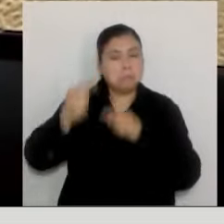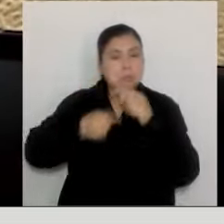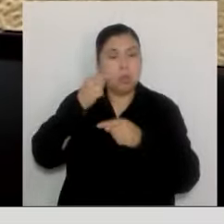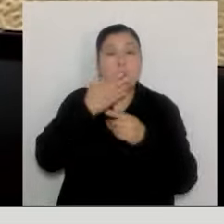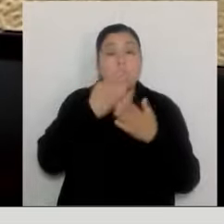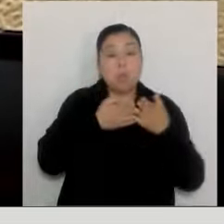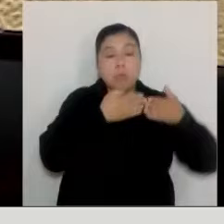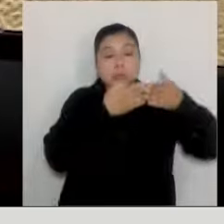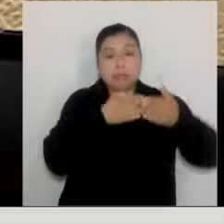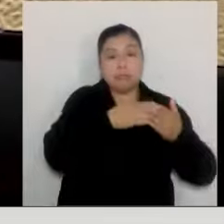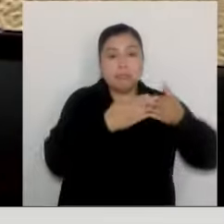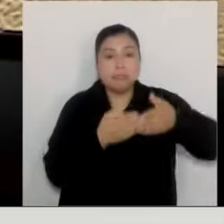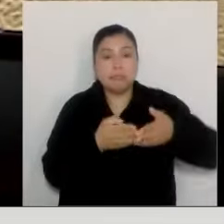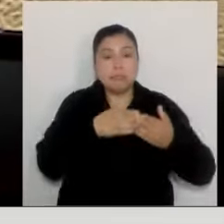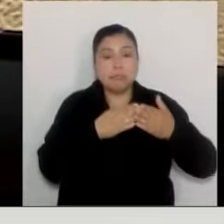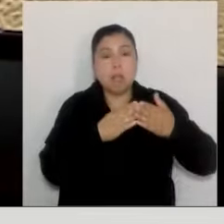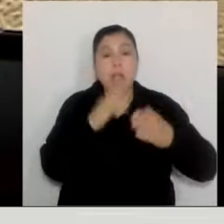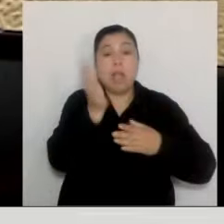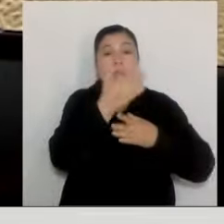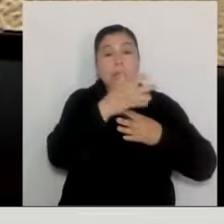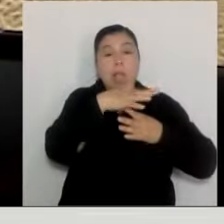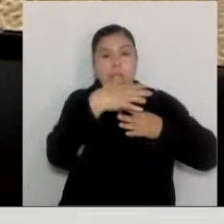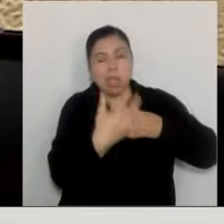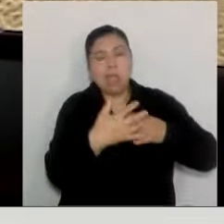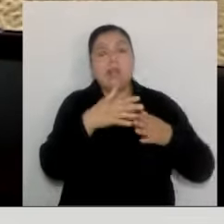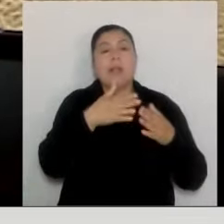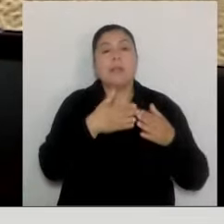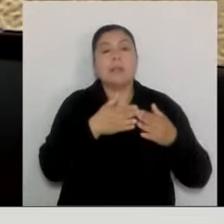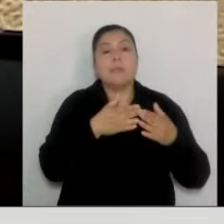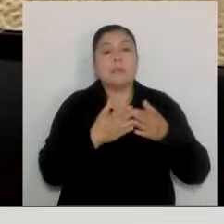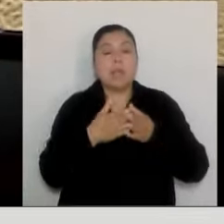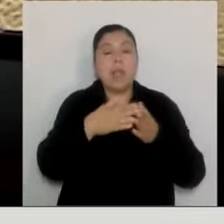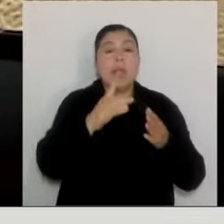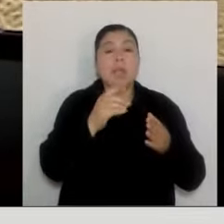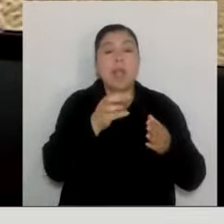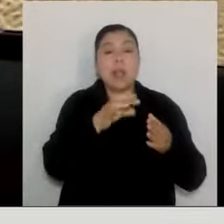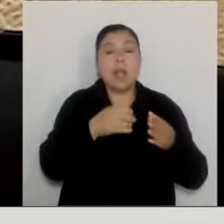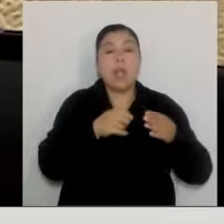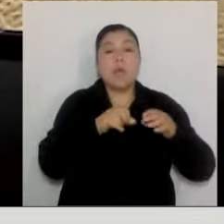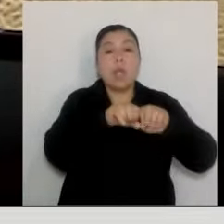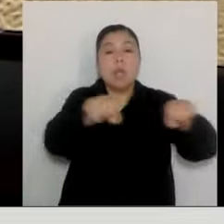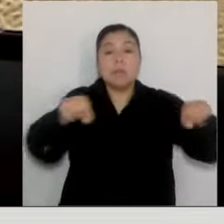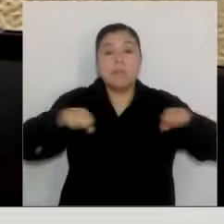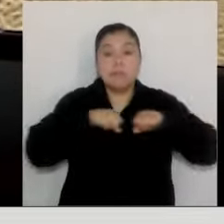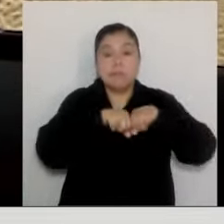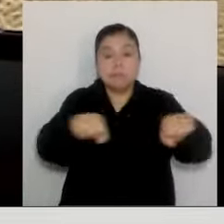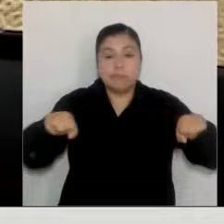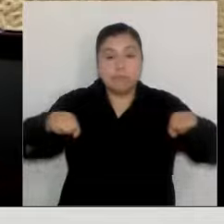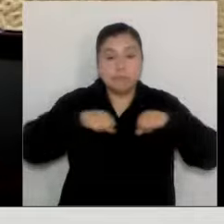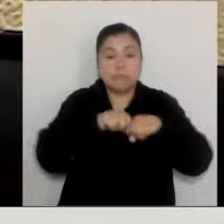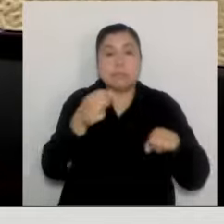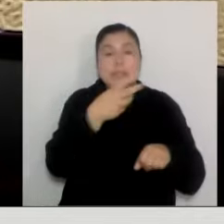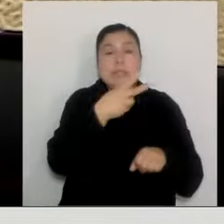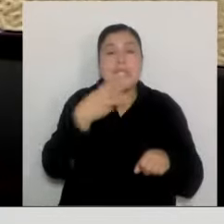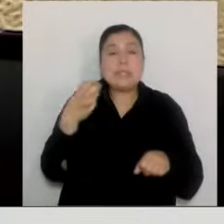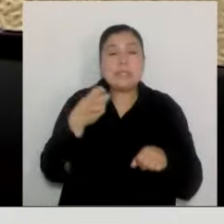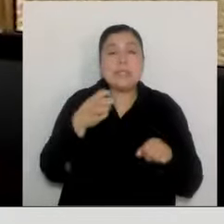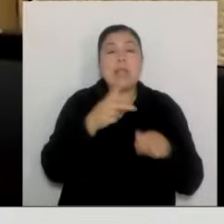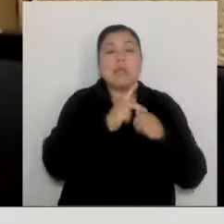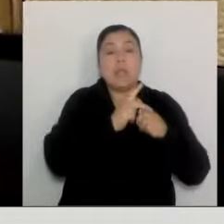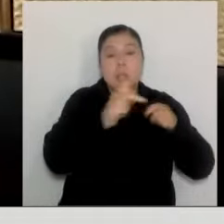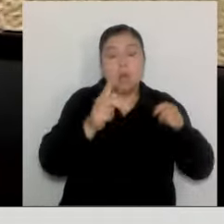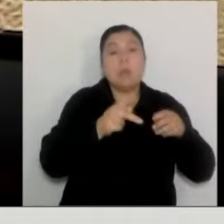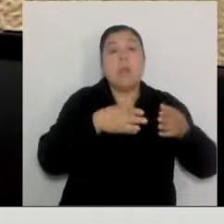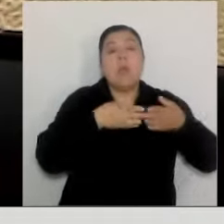se les rompe una parte del timón tienen que volver a dalcahue navegando a Remo 300 km habían en esta embarcación que iban